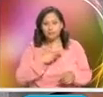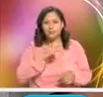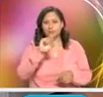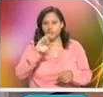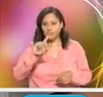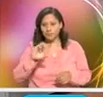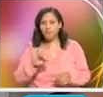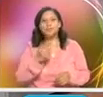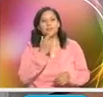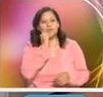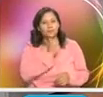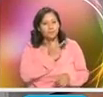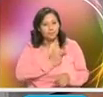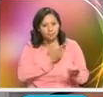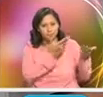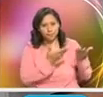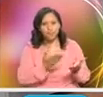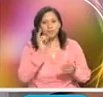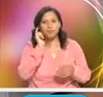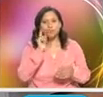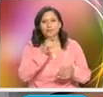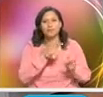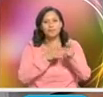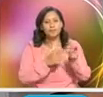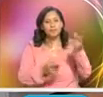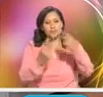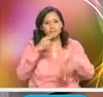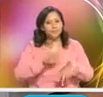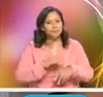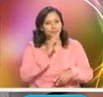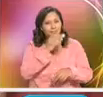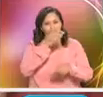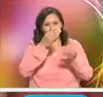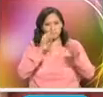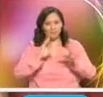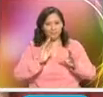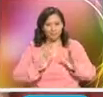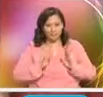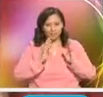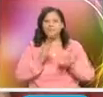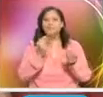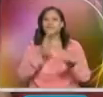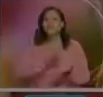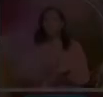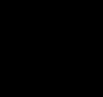Como siempre, es un gusto recibirte y espero que sigas viniendo con más sorpresas. Aquí estaremos. Muchas gracias.